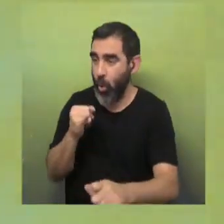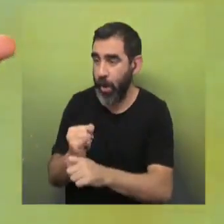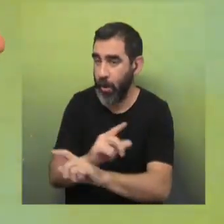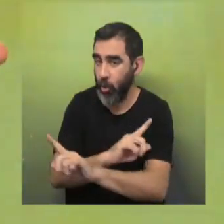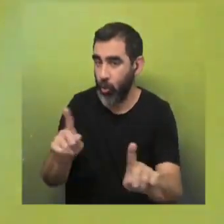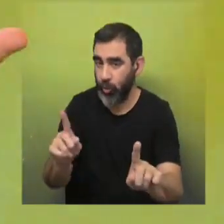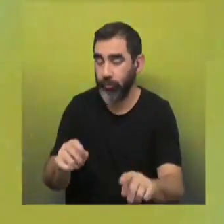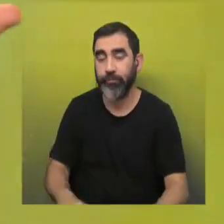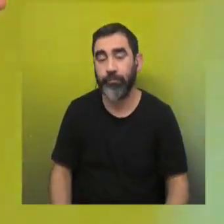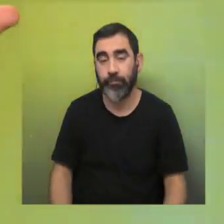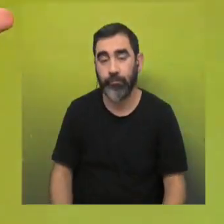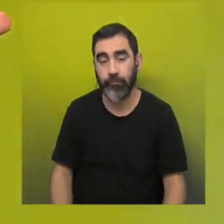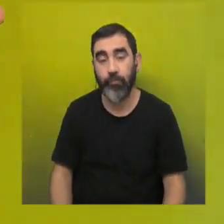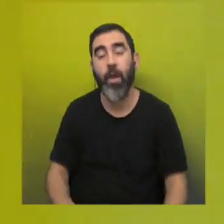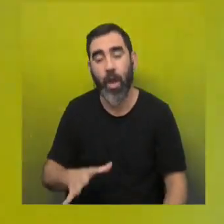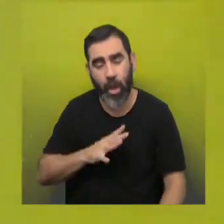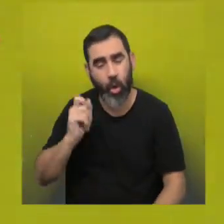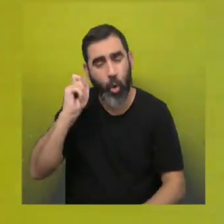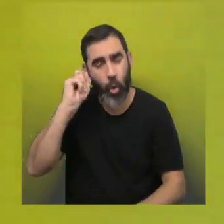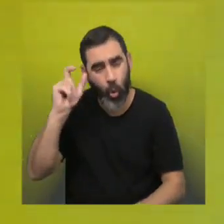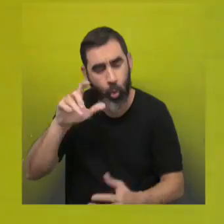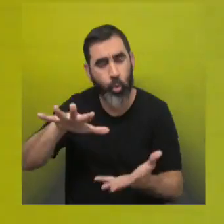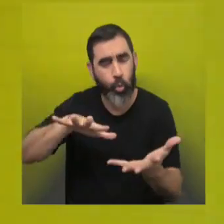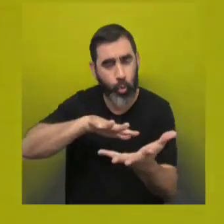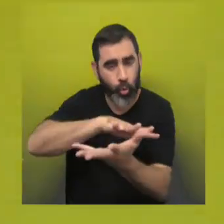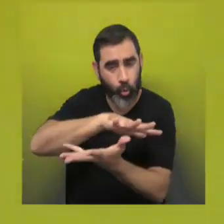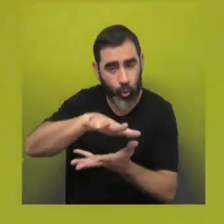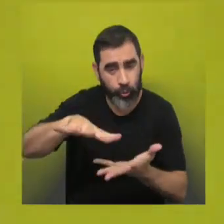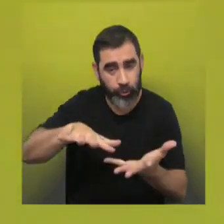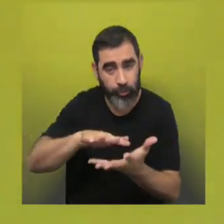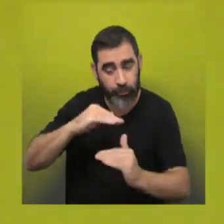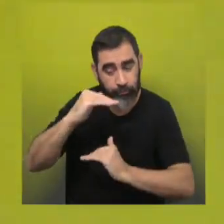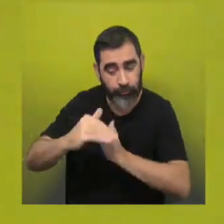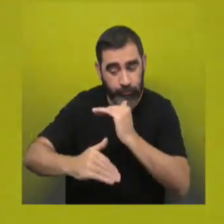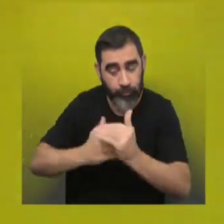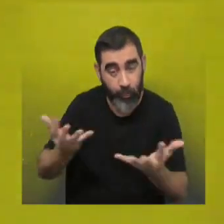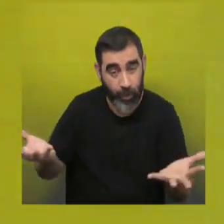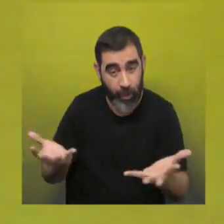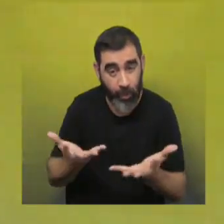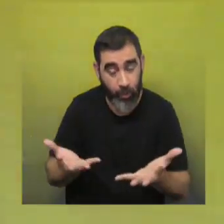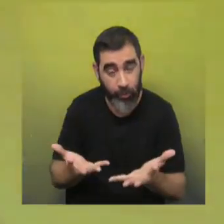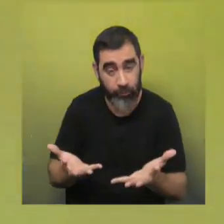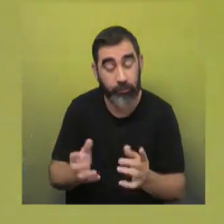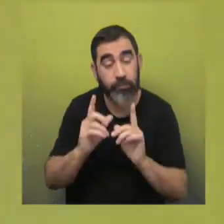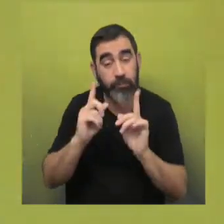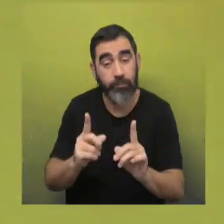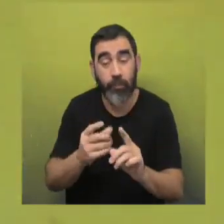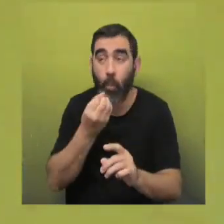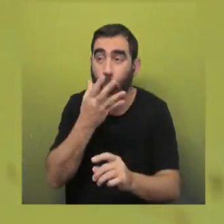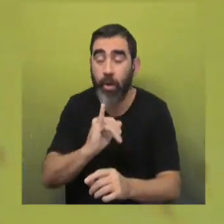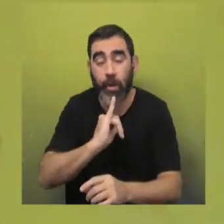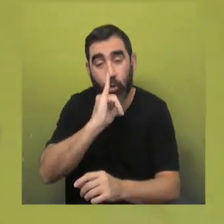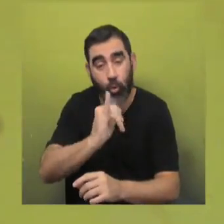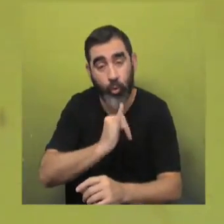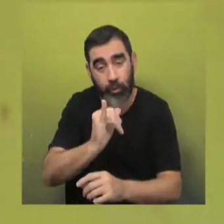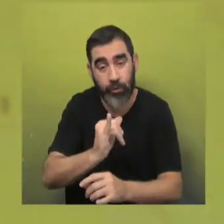Bueno, toda una disciplina de conocimiento, toda un área que se está desarrollando, está en pleno desarrollo y que tiene además la grata noticia de